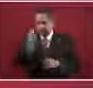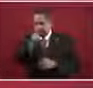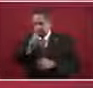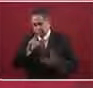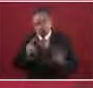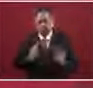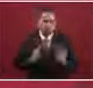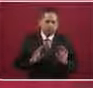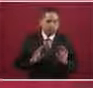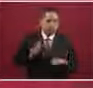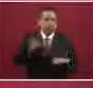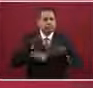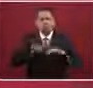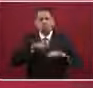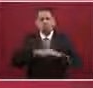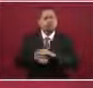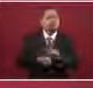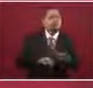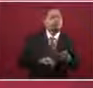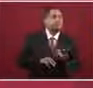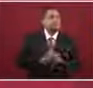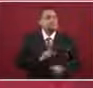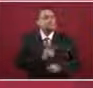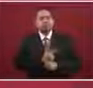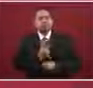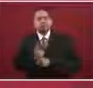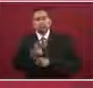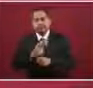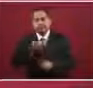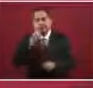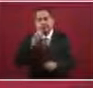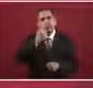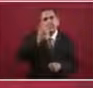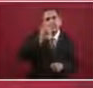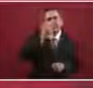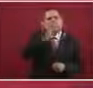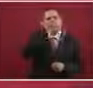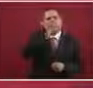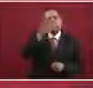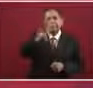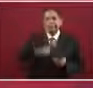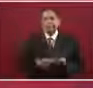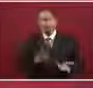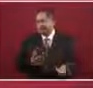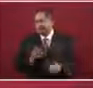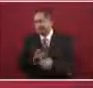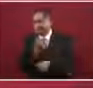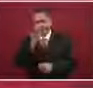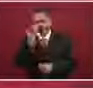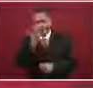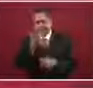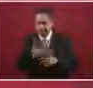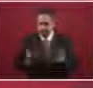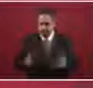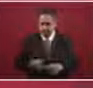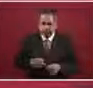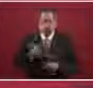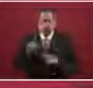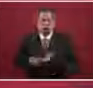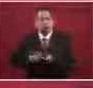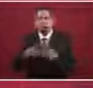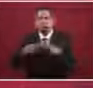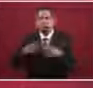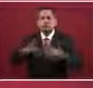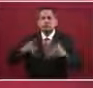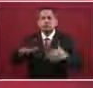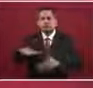tampoco, pero en algunos casos sí, todavía está el olor a pintura, ¿no? Entonces, me ayudan